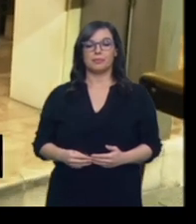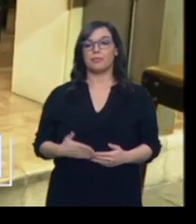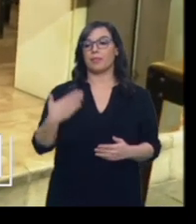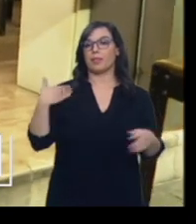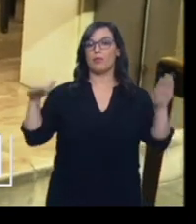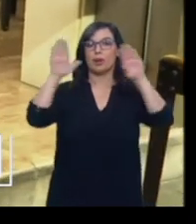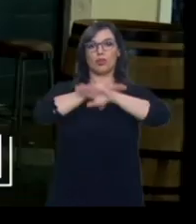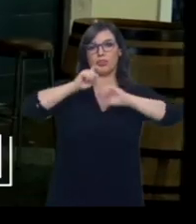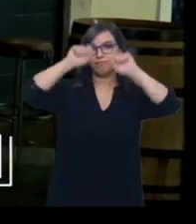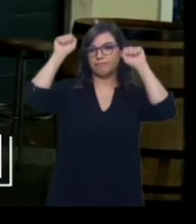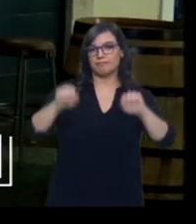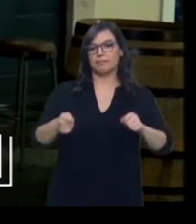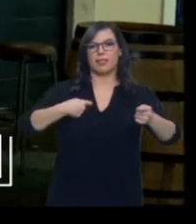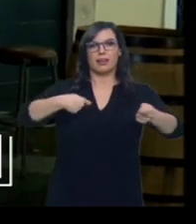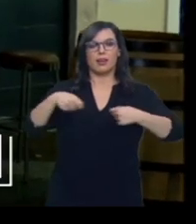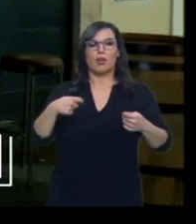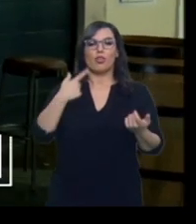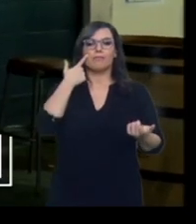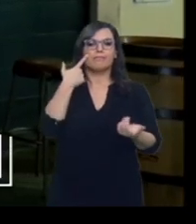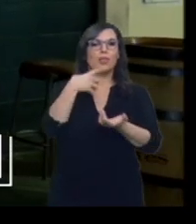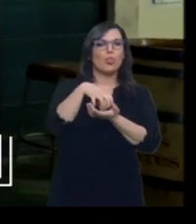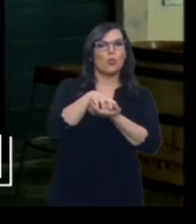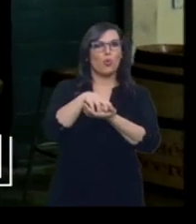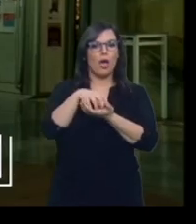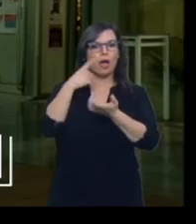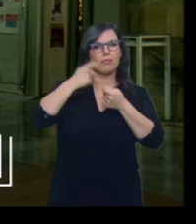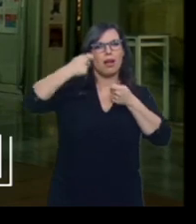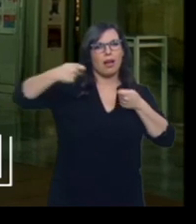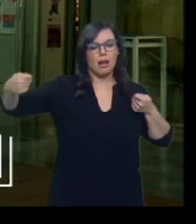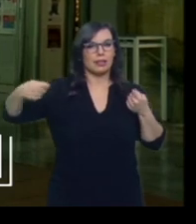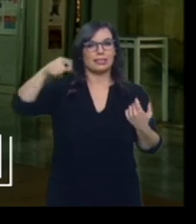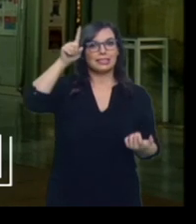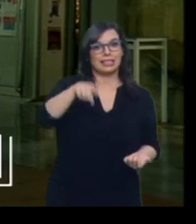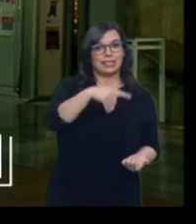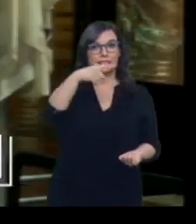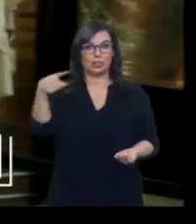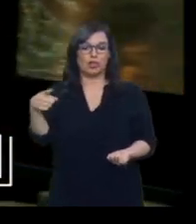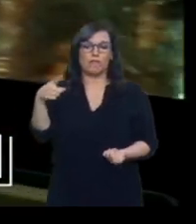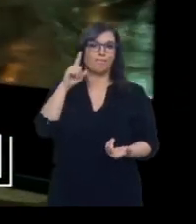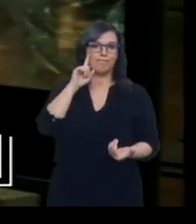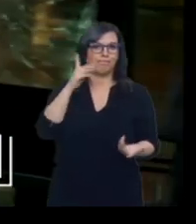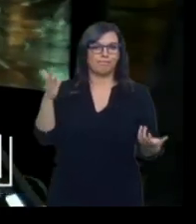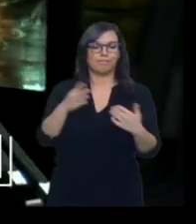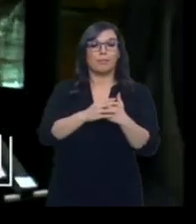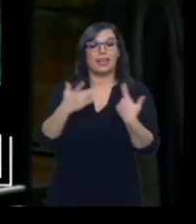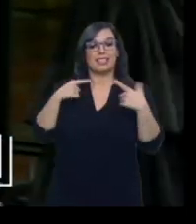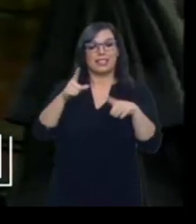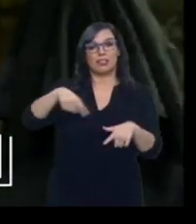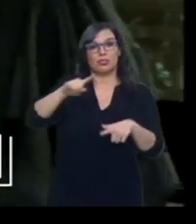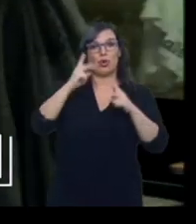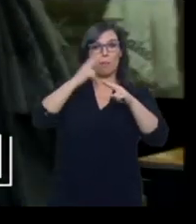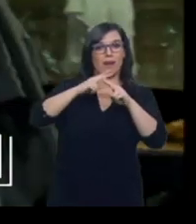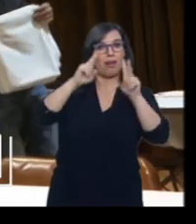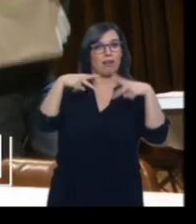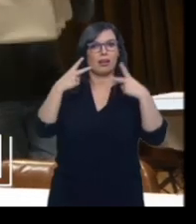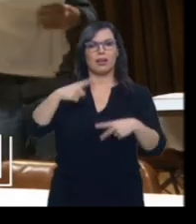Anoche echaban el cierre a sus negocios con la incertidumbre de si se alargará esta medida más en el tiempo. Desde el sector de la hostelería